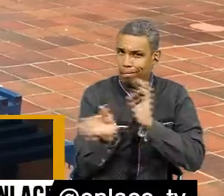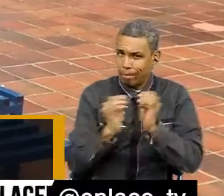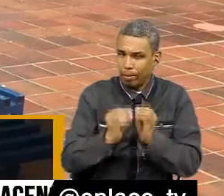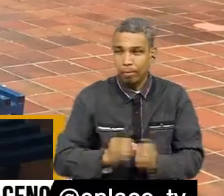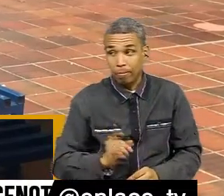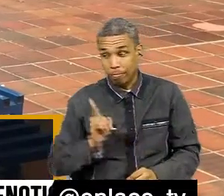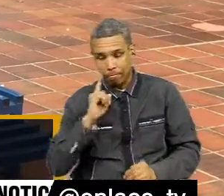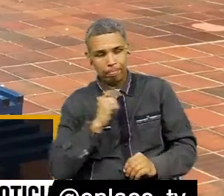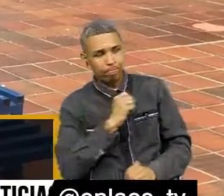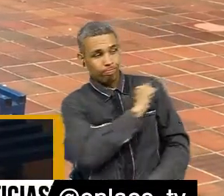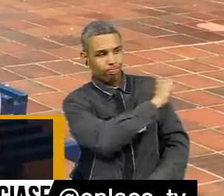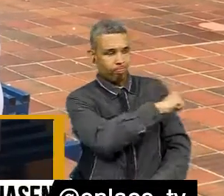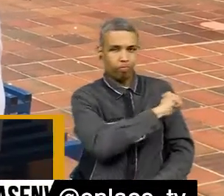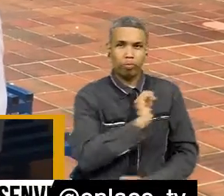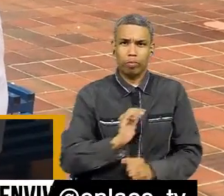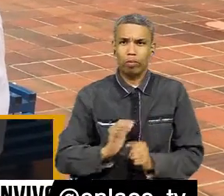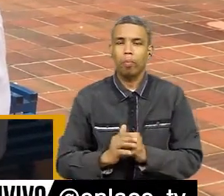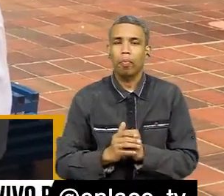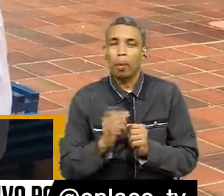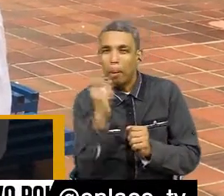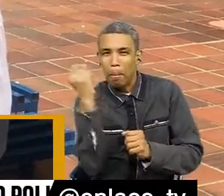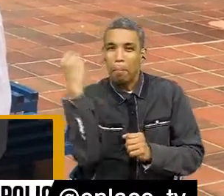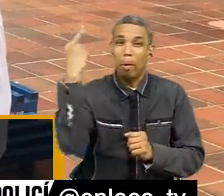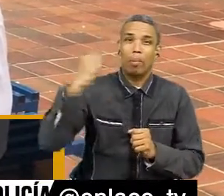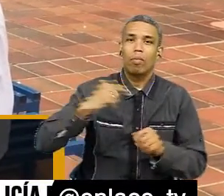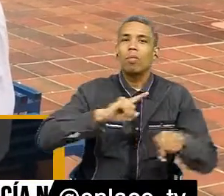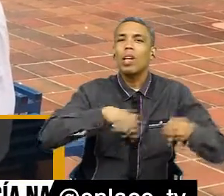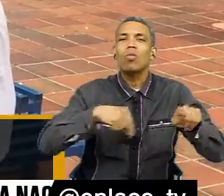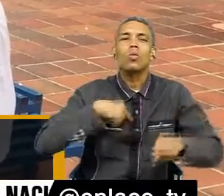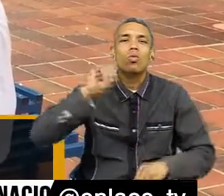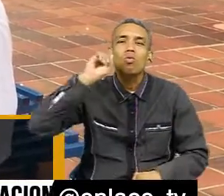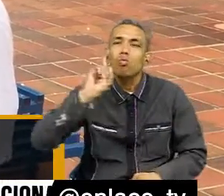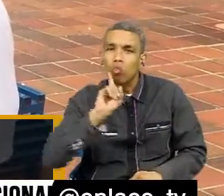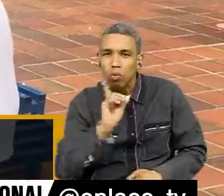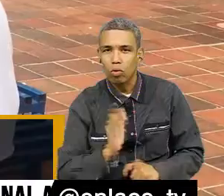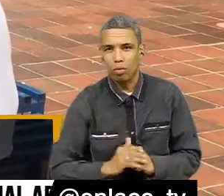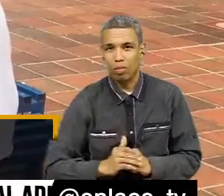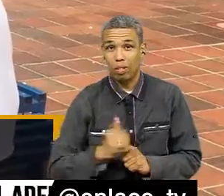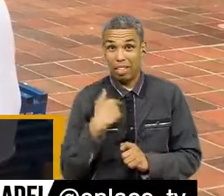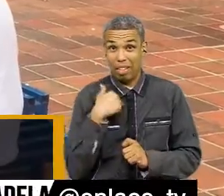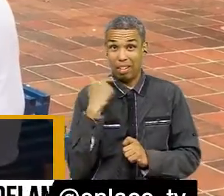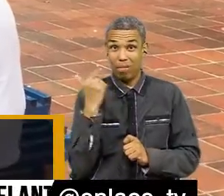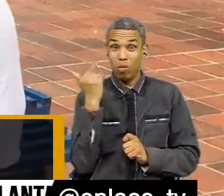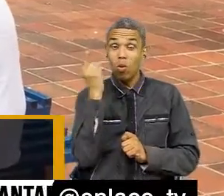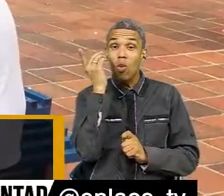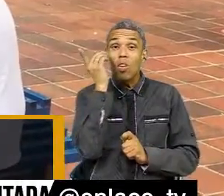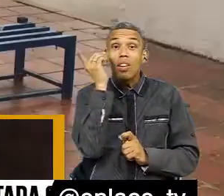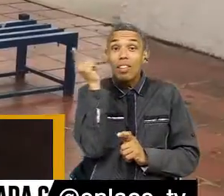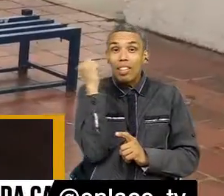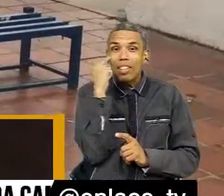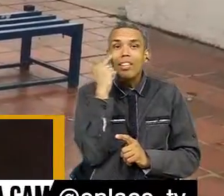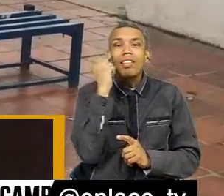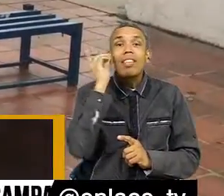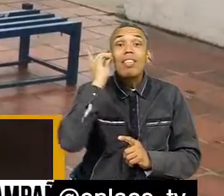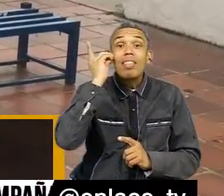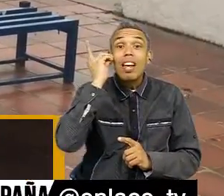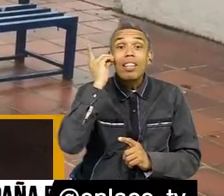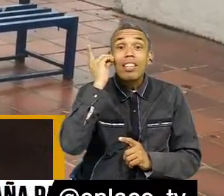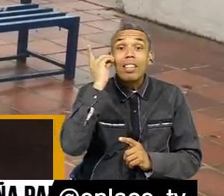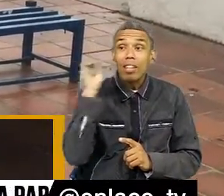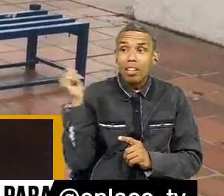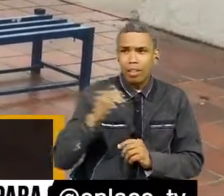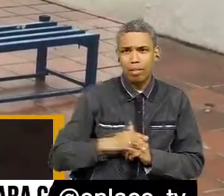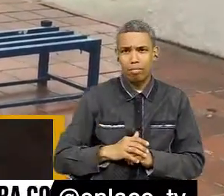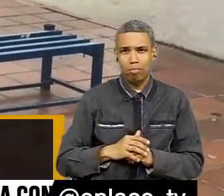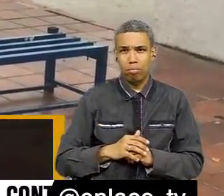con dificultad auditiva. Nuestro actor principal es Dani Graciani, un alumno del Instituto Pablo Neruda, el cual es el